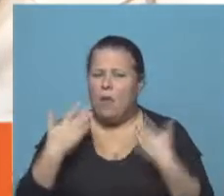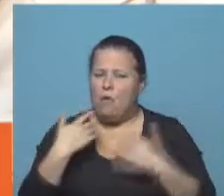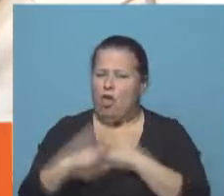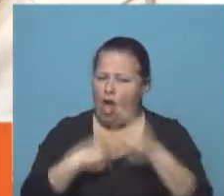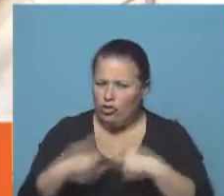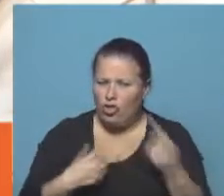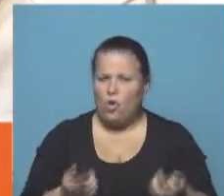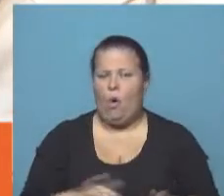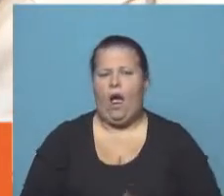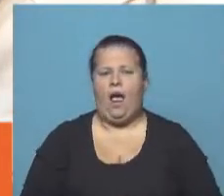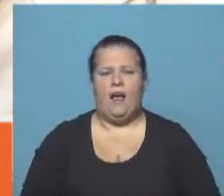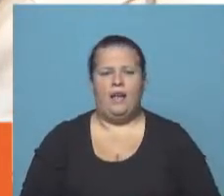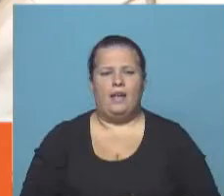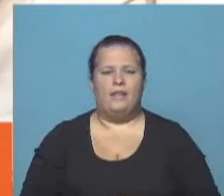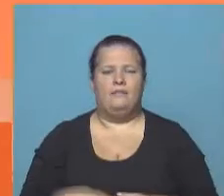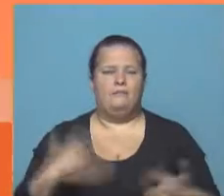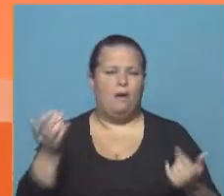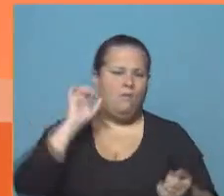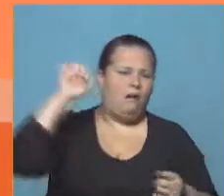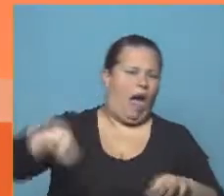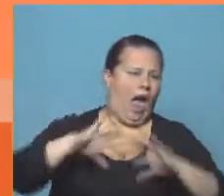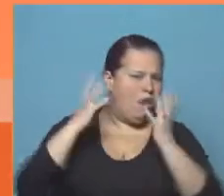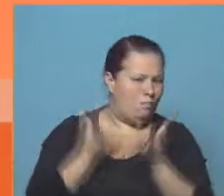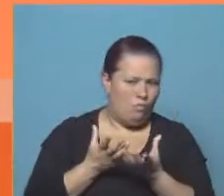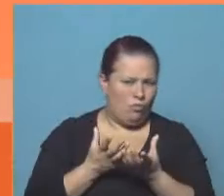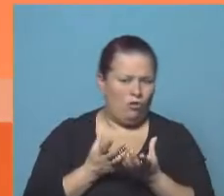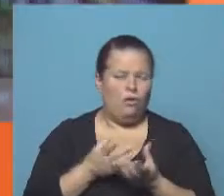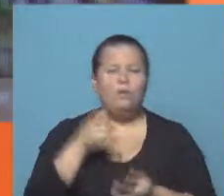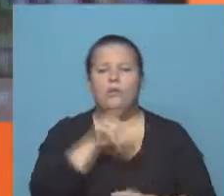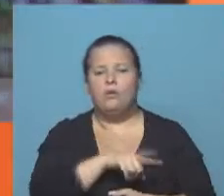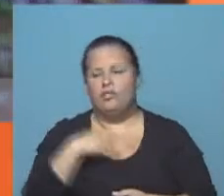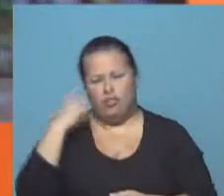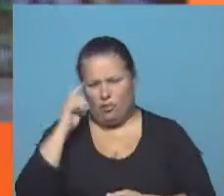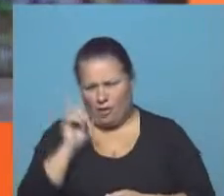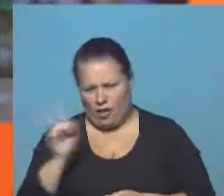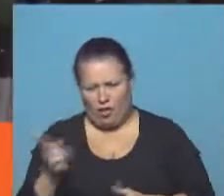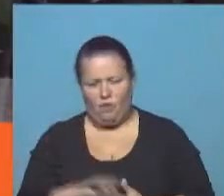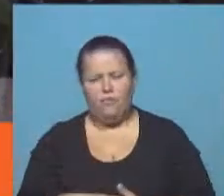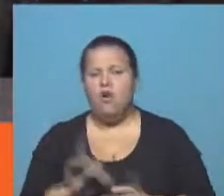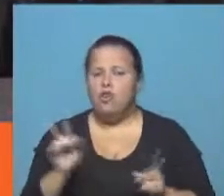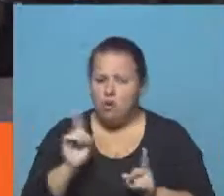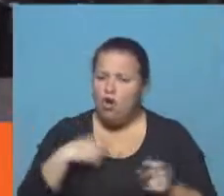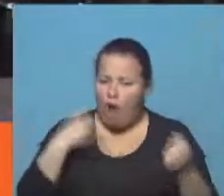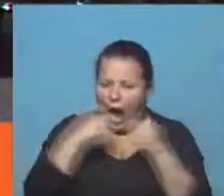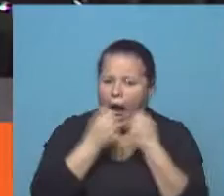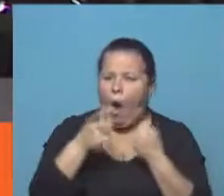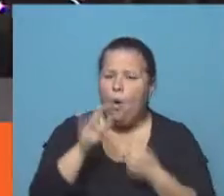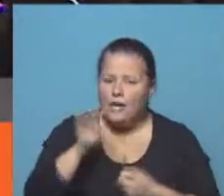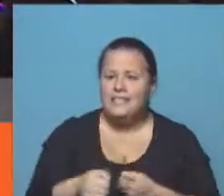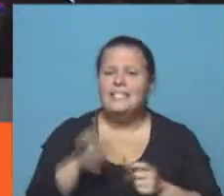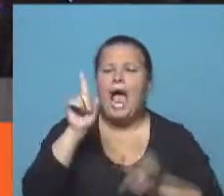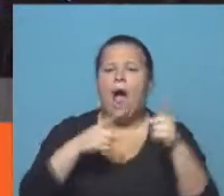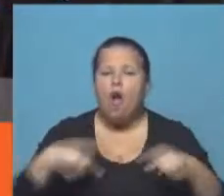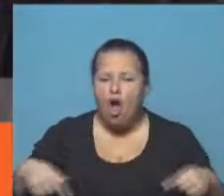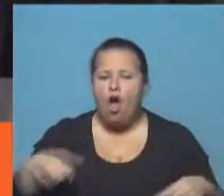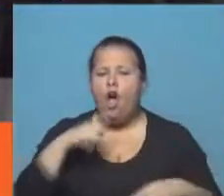seguir de espaldas al mundo? Agustín. Yo creo que no había muchas dudas sobre yo comparto que muchas de las cuestiones